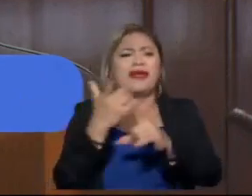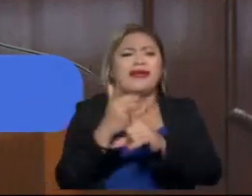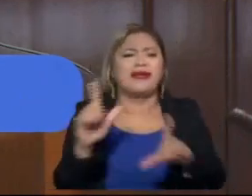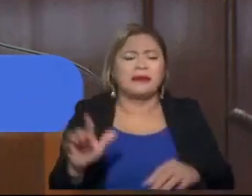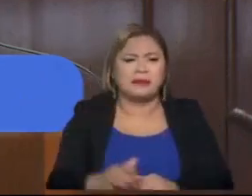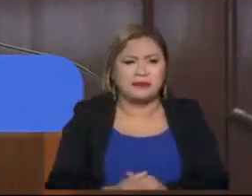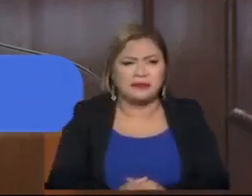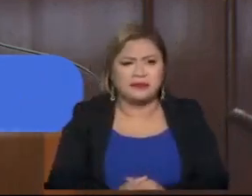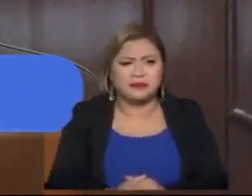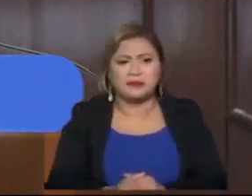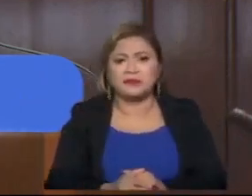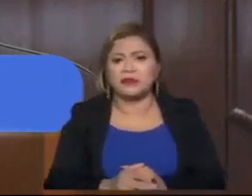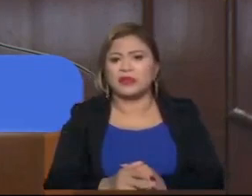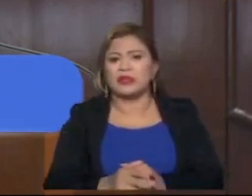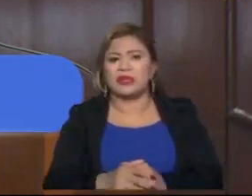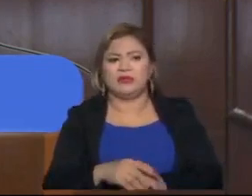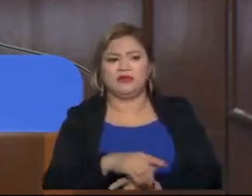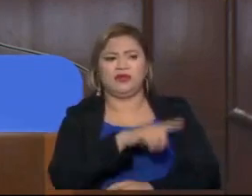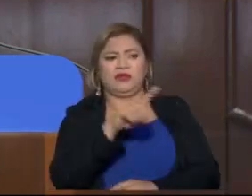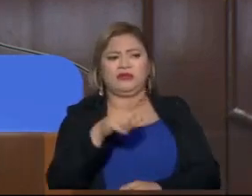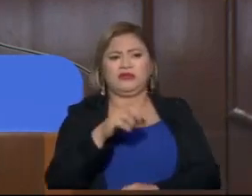Ningún dueño de medio,